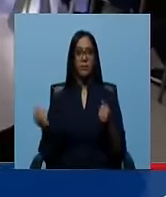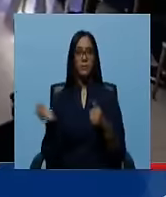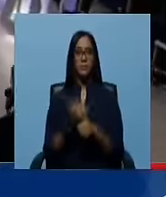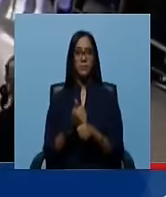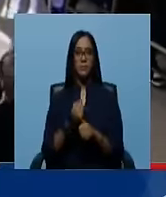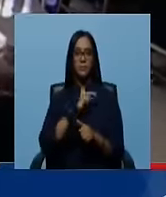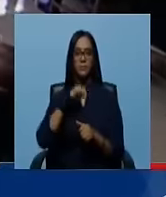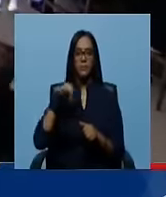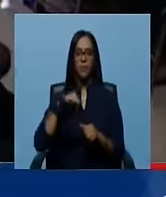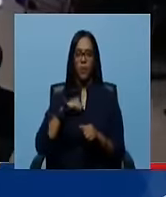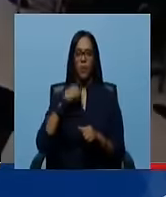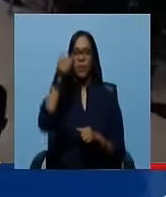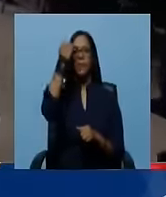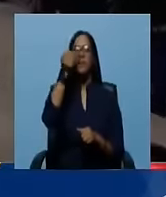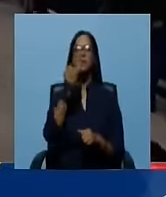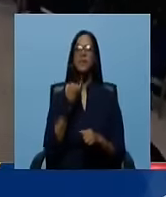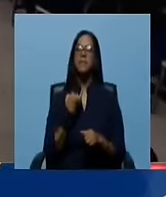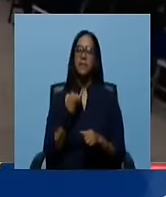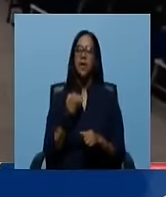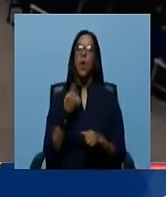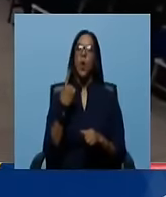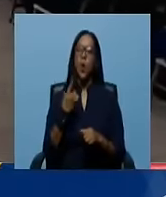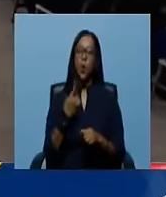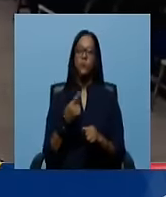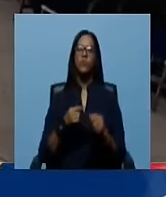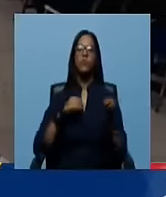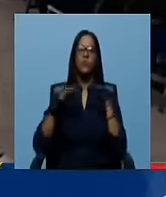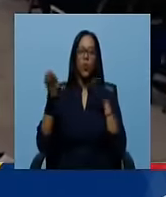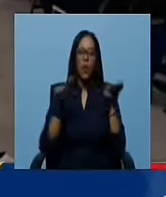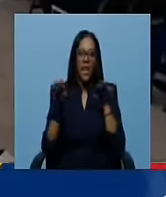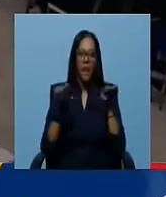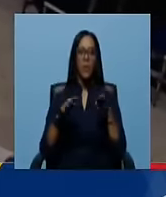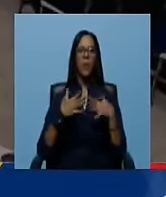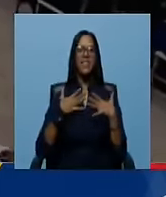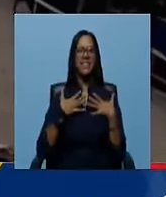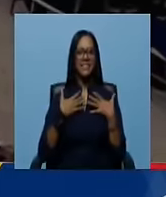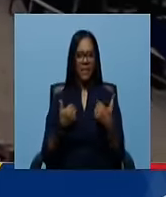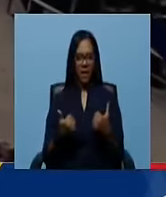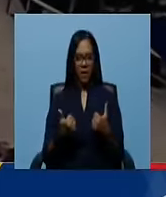nuestro perfil. Un turismo sano,